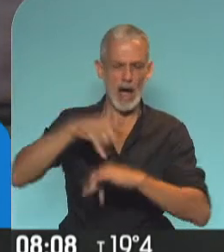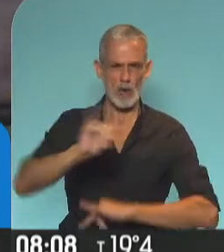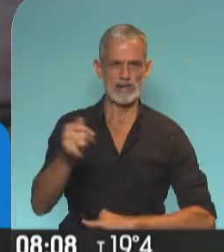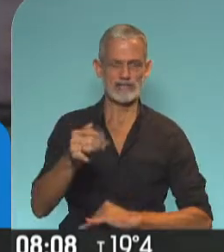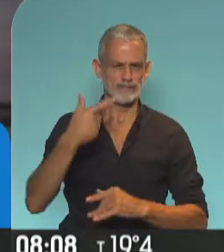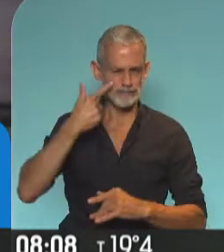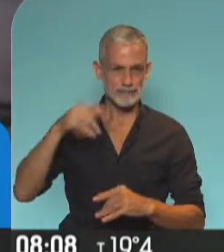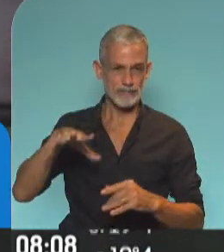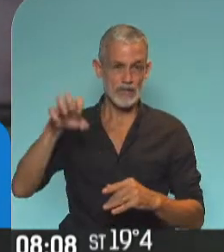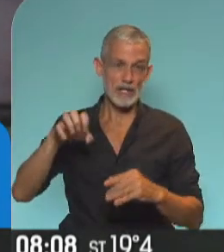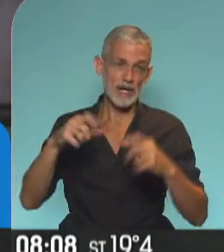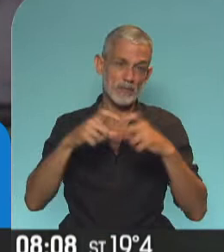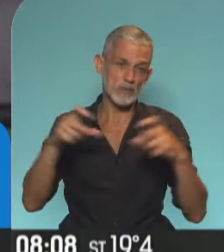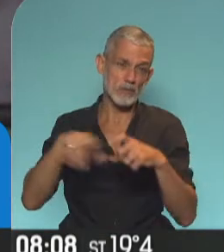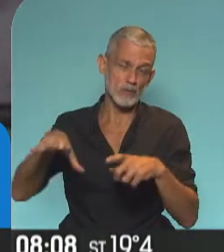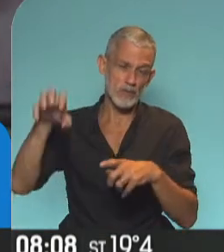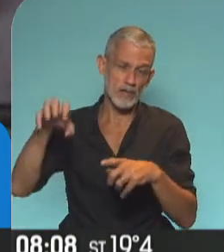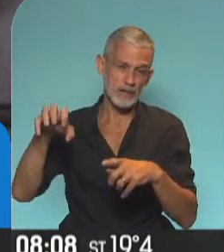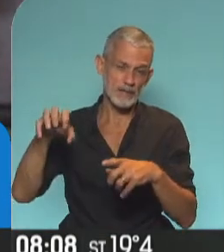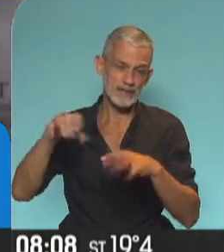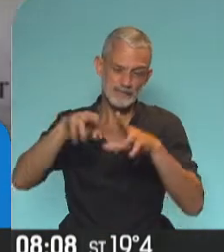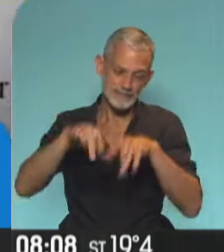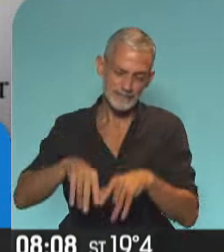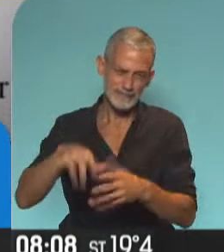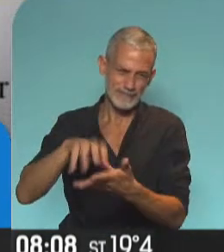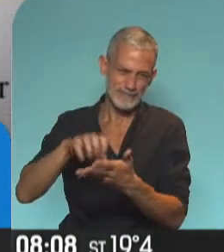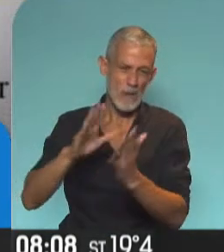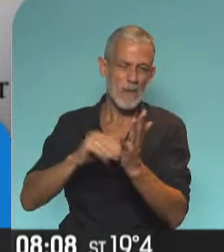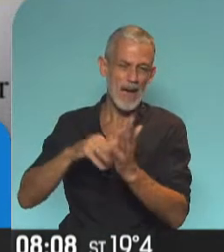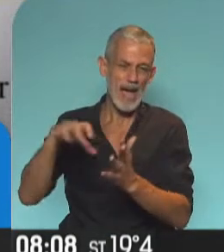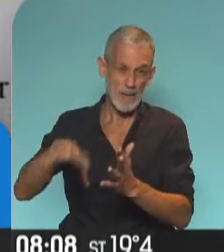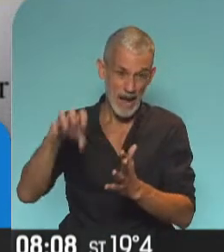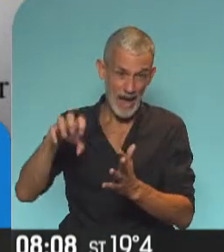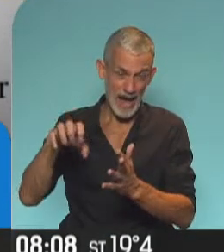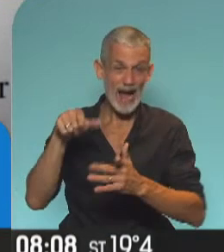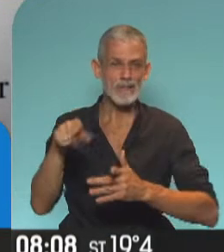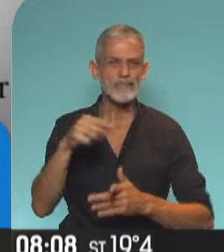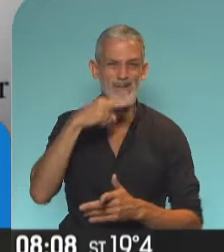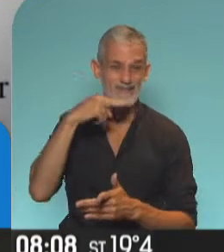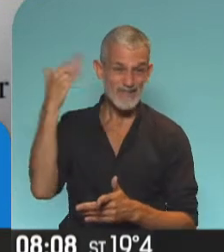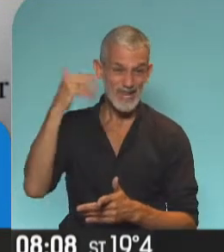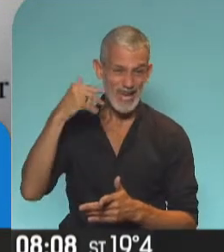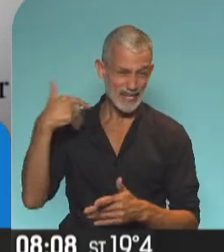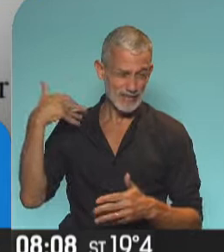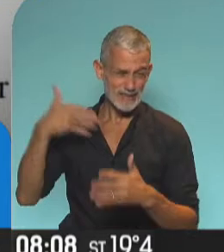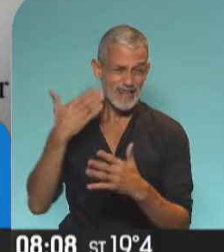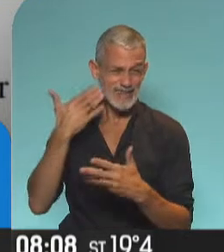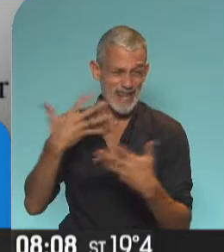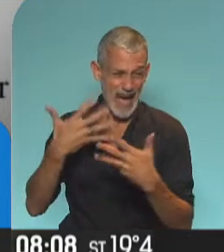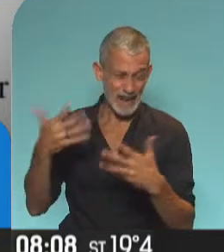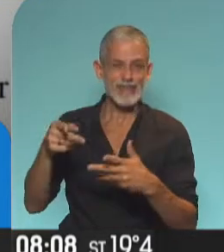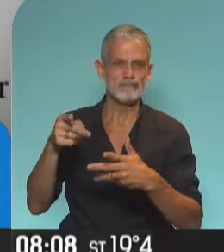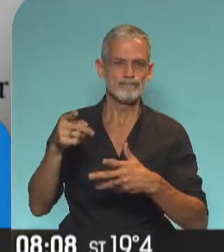esta captura de pantalla del fallo de la Cámara Federal de Bahía Blanca que salió el viernes a última hora, ¿qué es lo